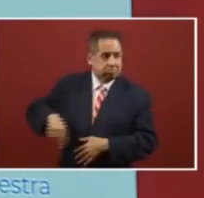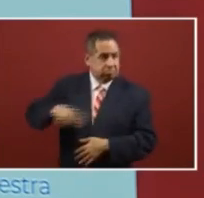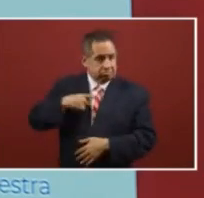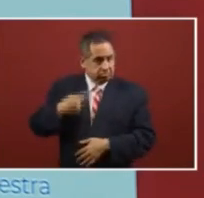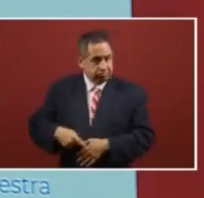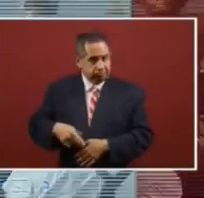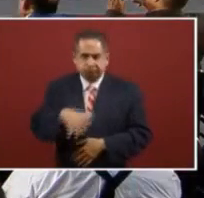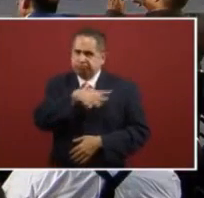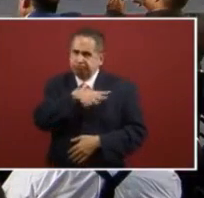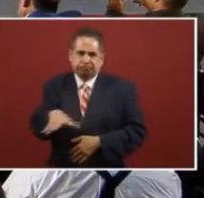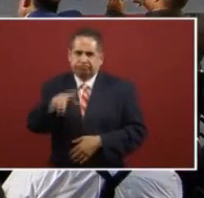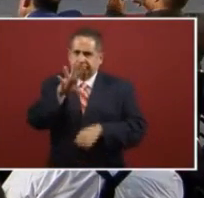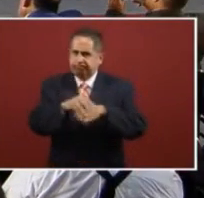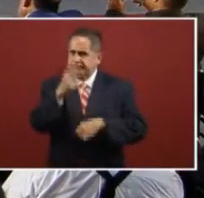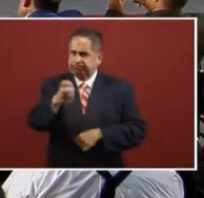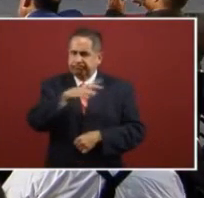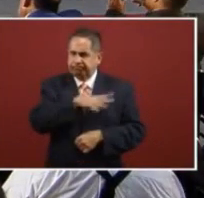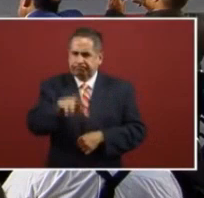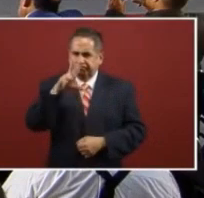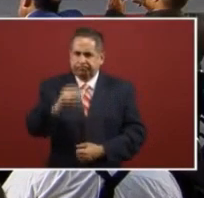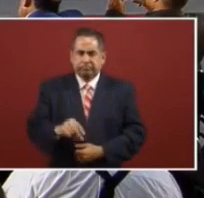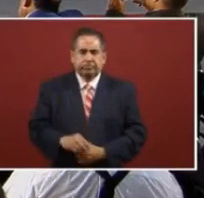pueblo.